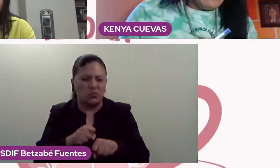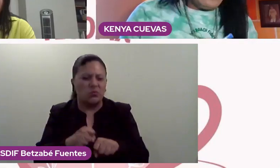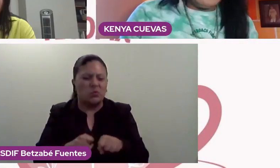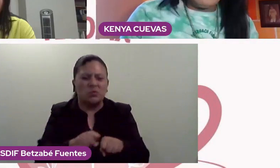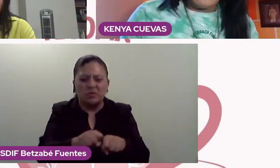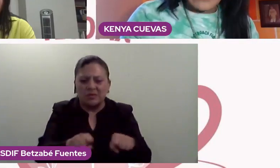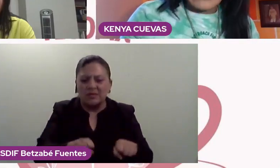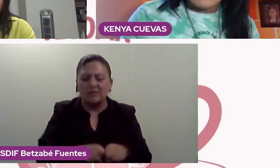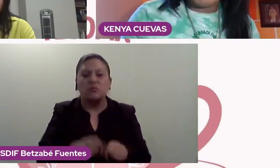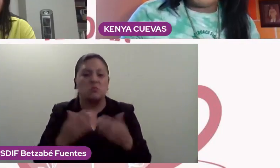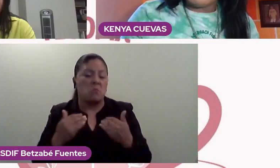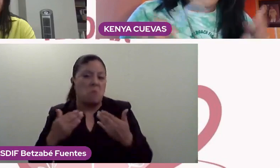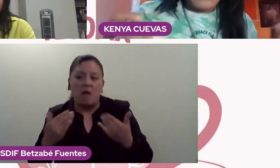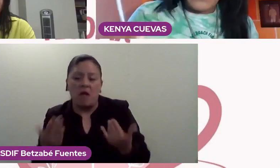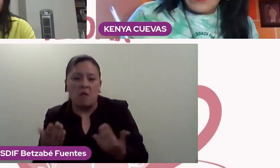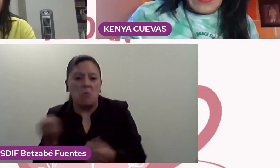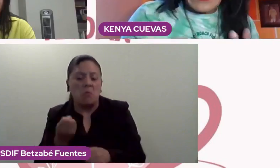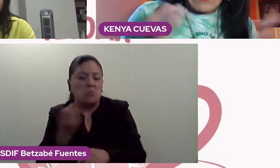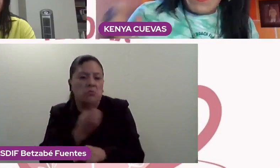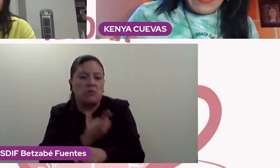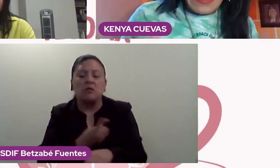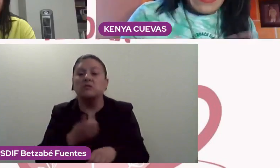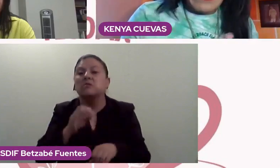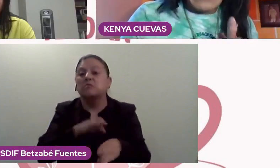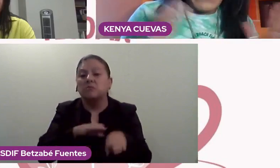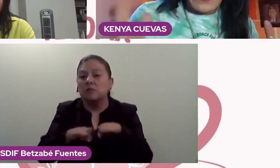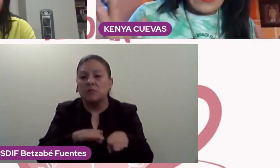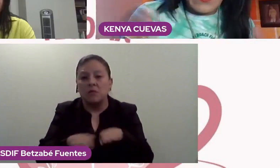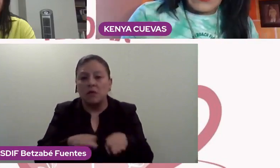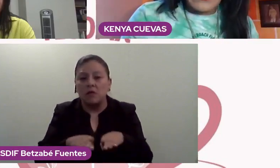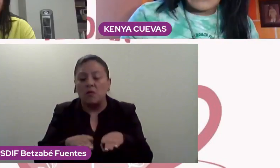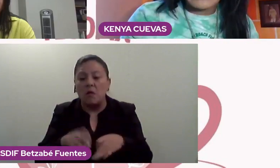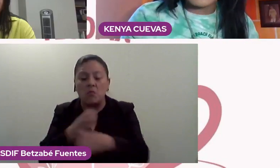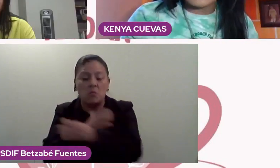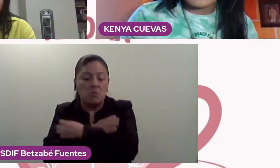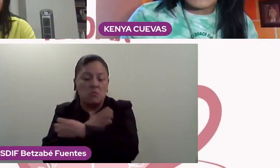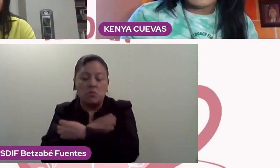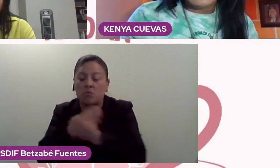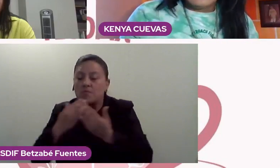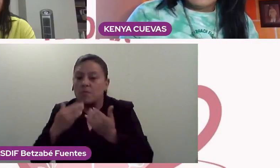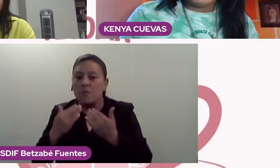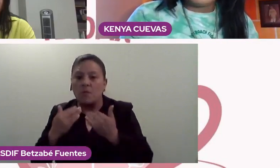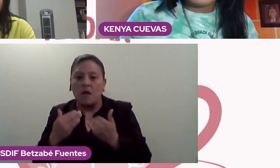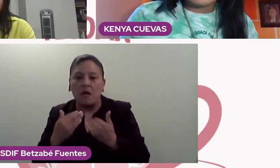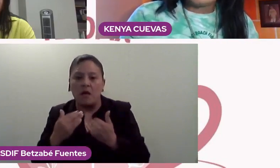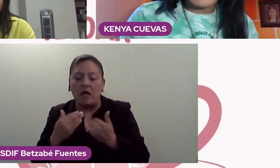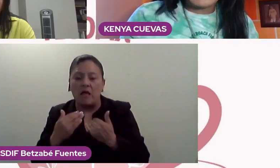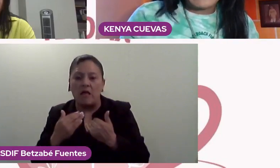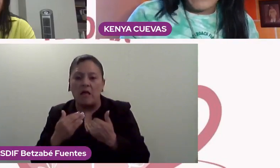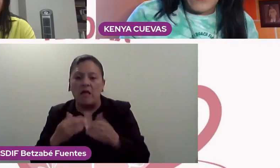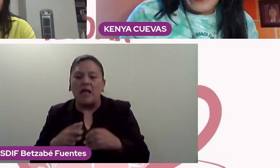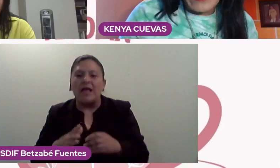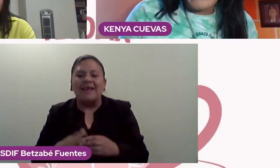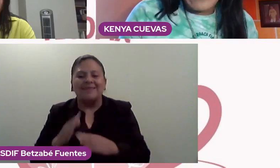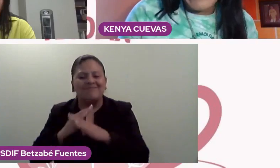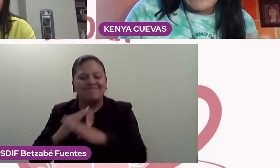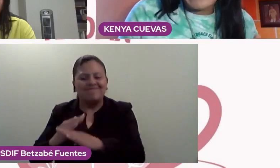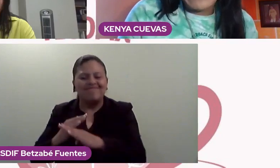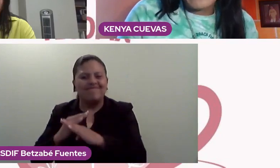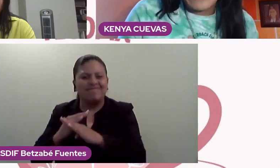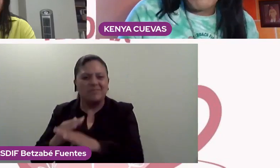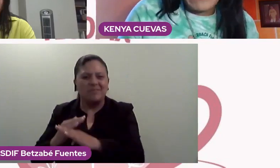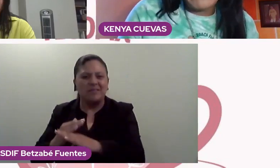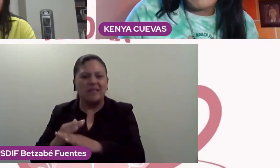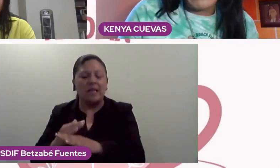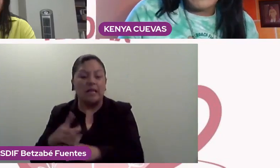laboral, educativa y de ninguna especie, de ninguna situación en la sociedad, entonces las mujeres se colocan únicamente